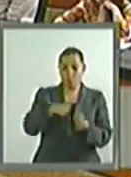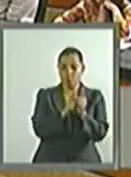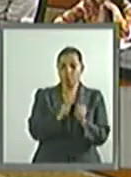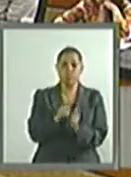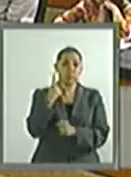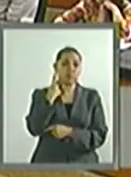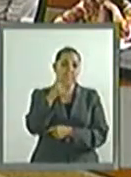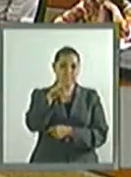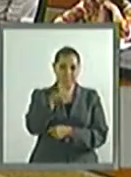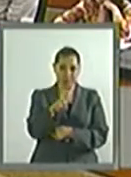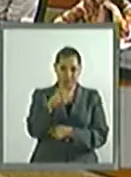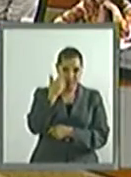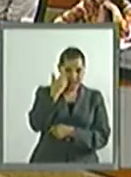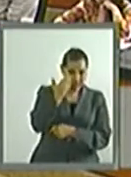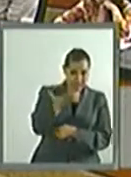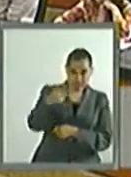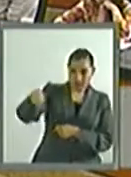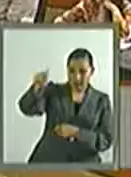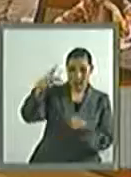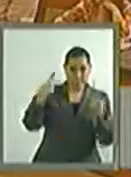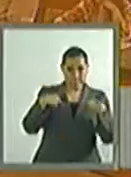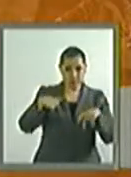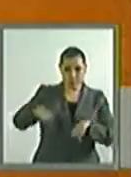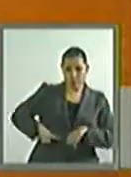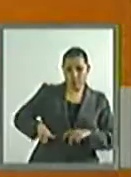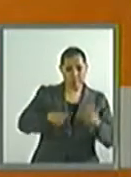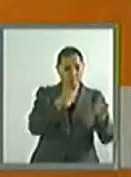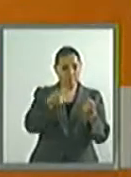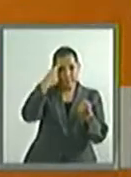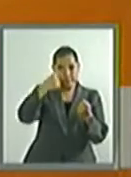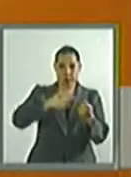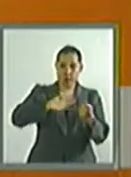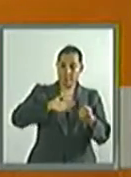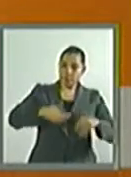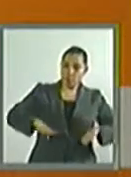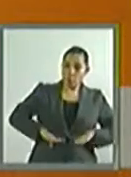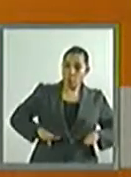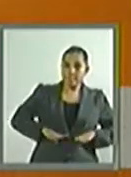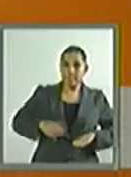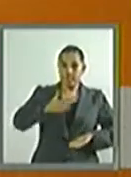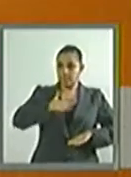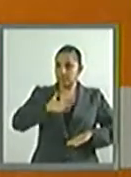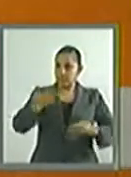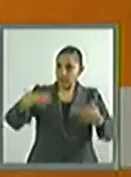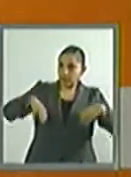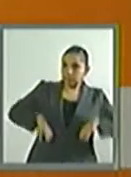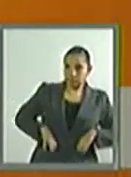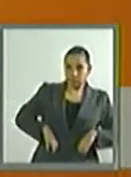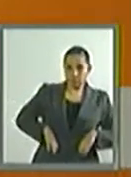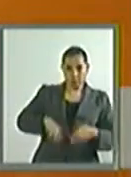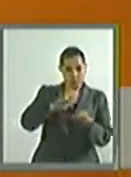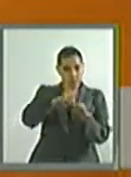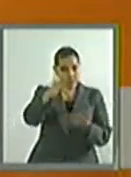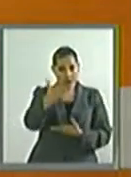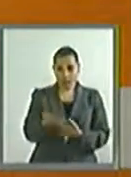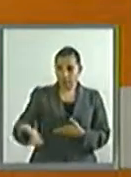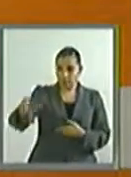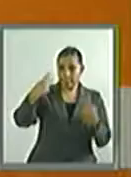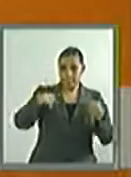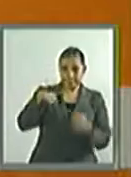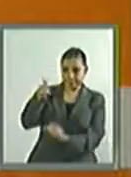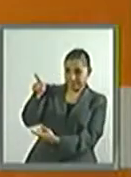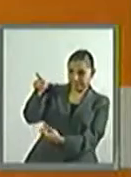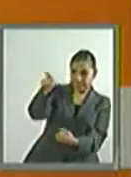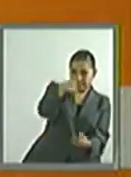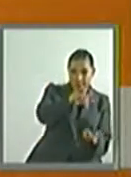no queremos gobernantes que se preocupen por obtener beneficios personales y privilegios a costa del erario público. Y hay que